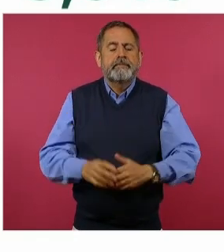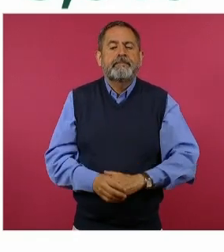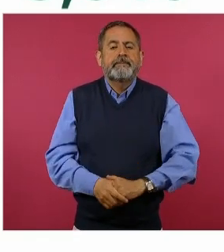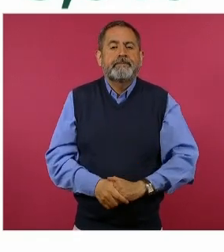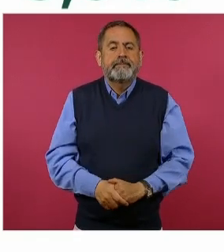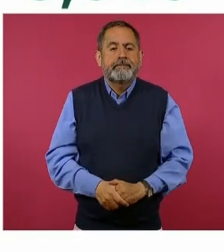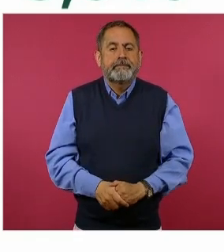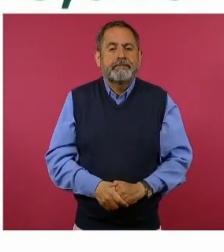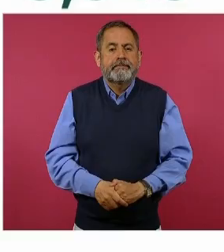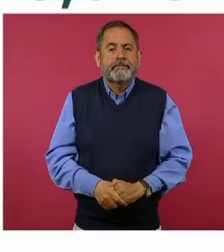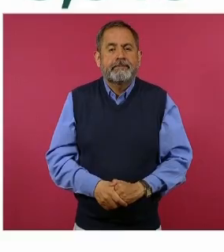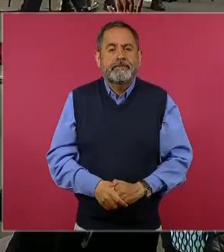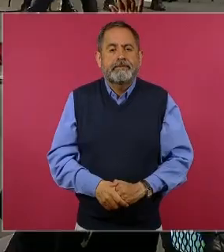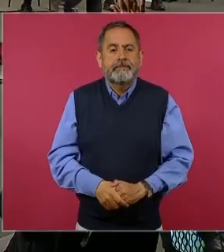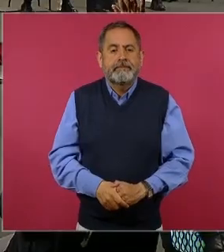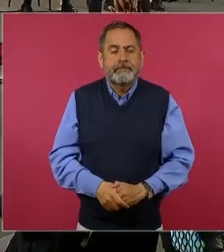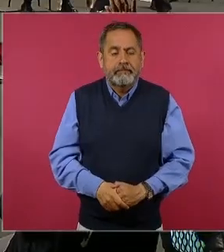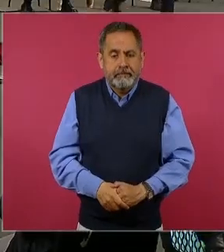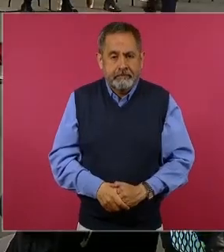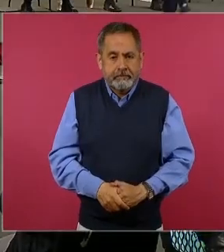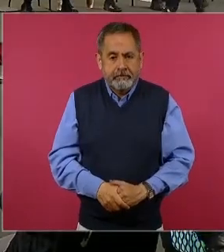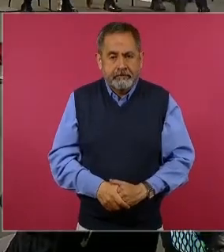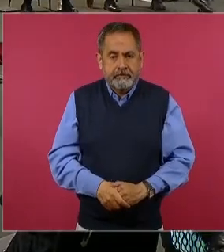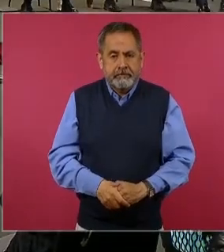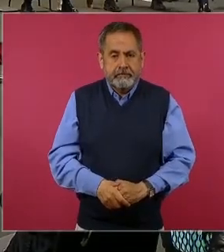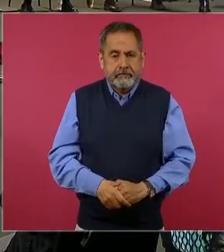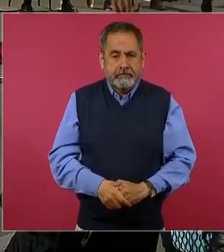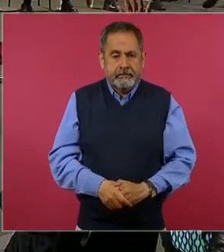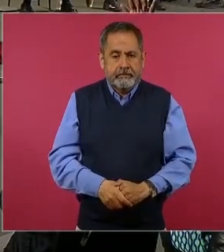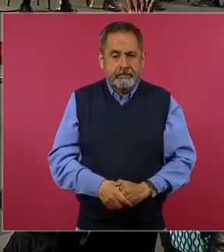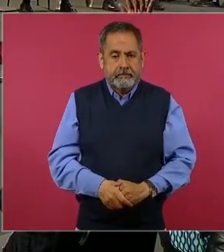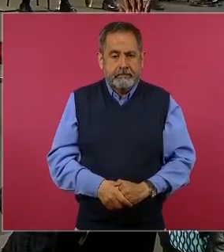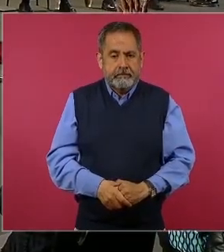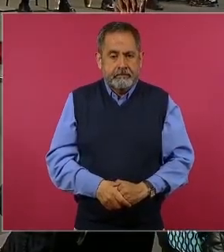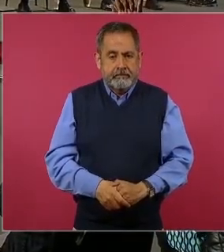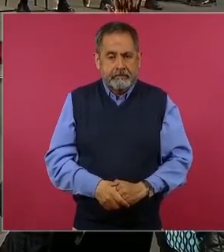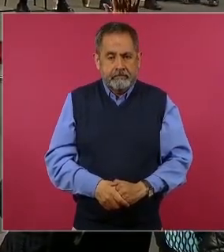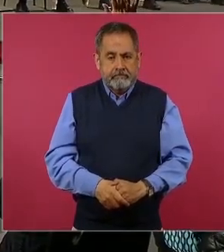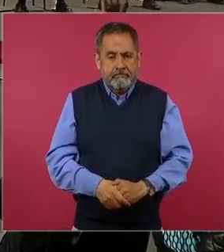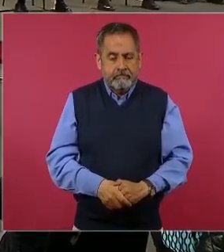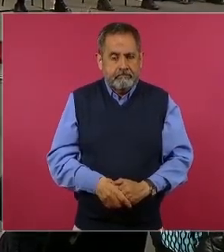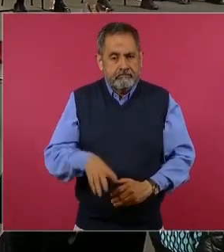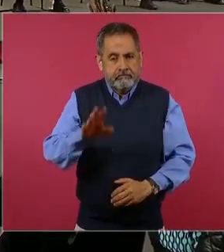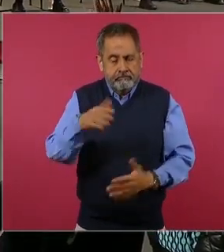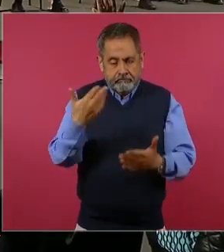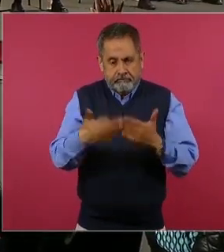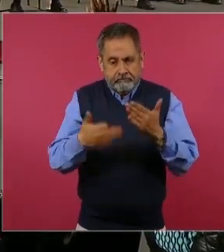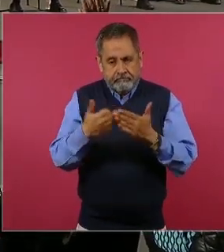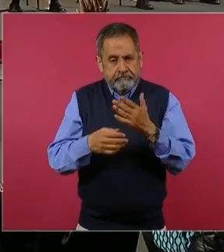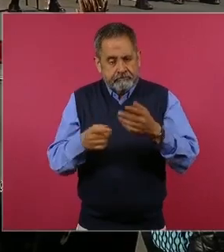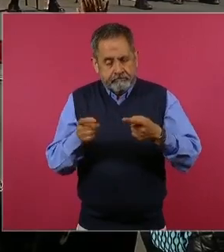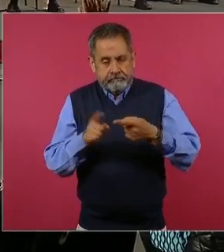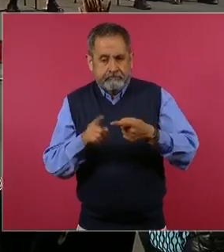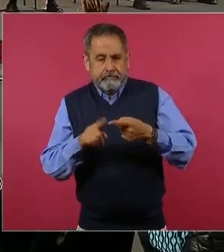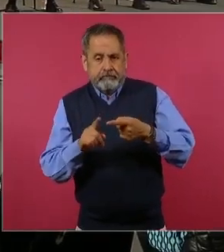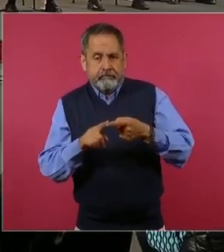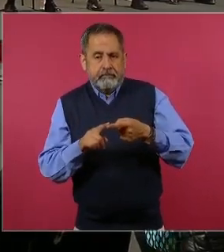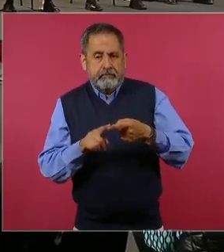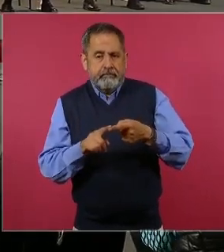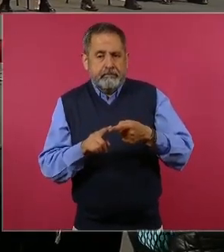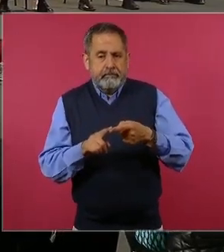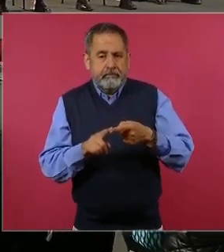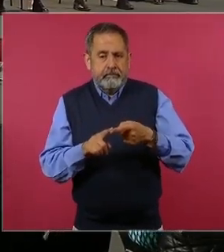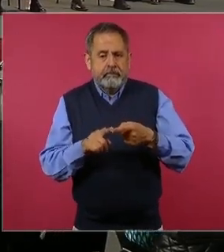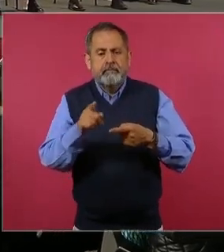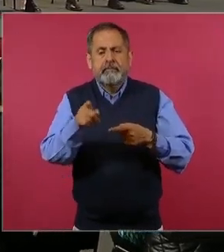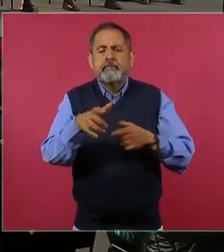Bueno, quedamos de pendientes